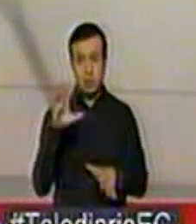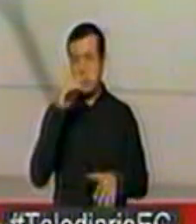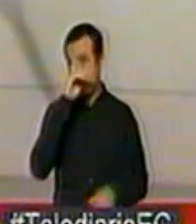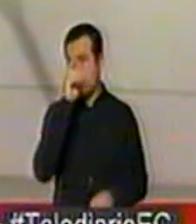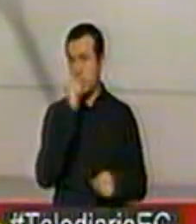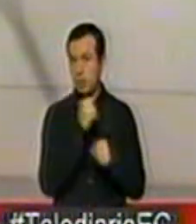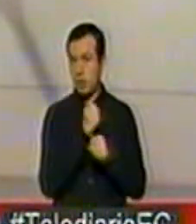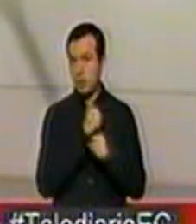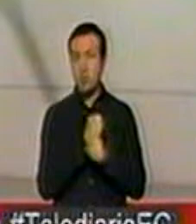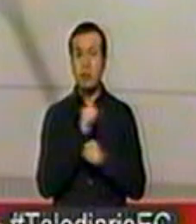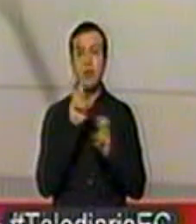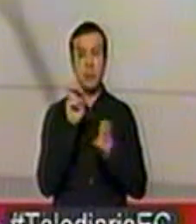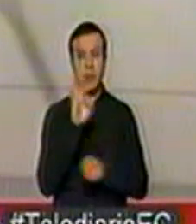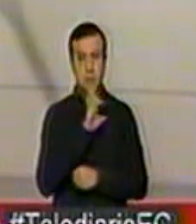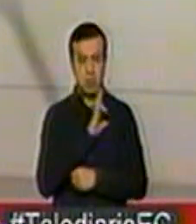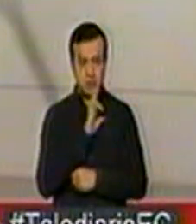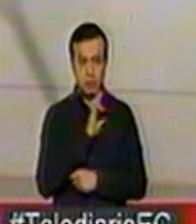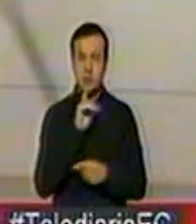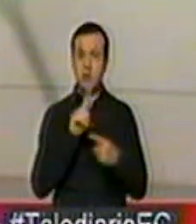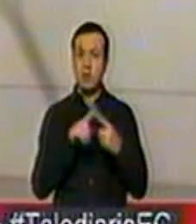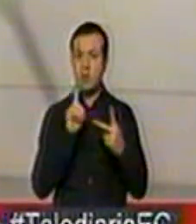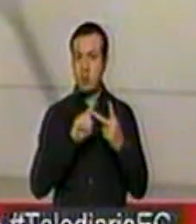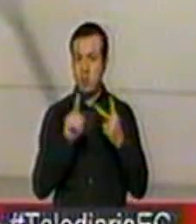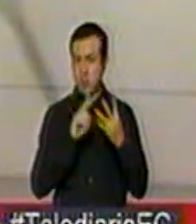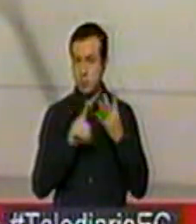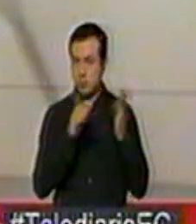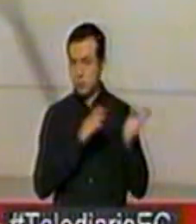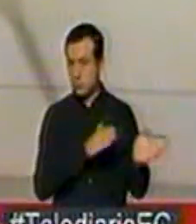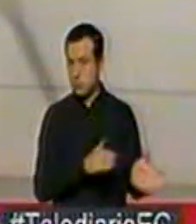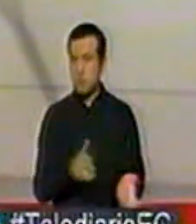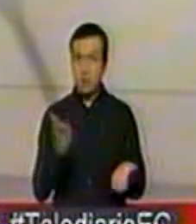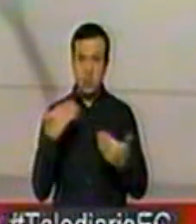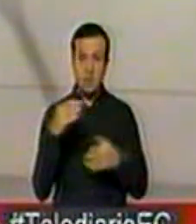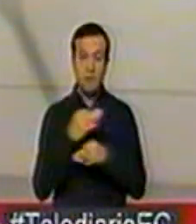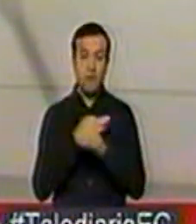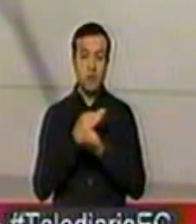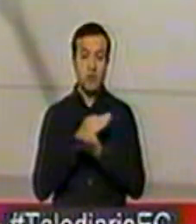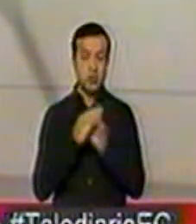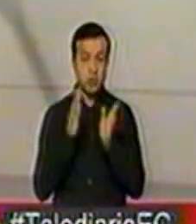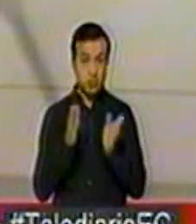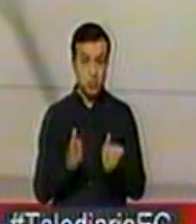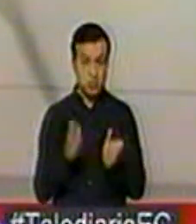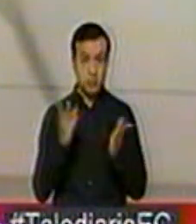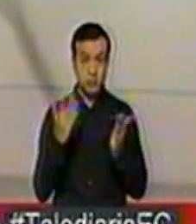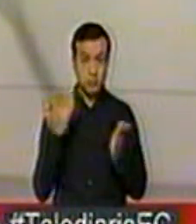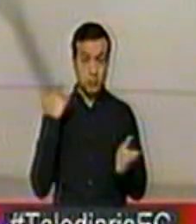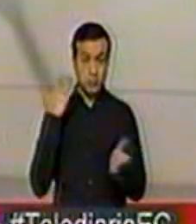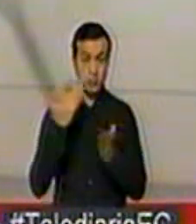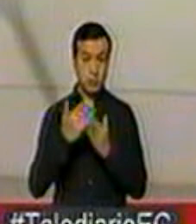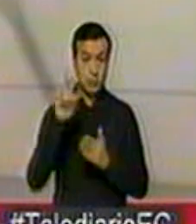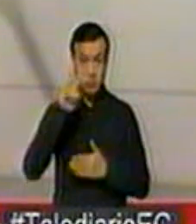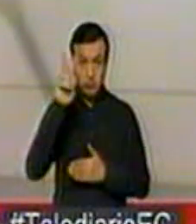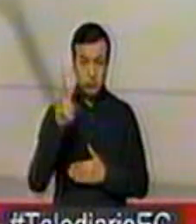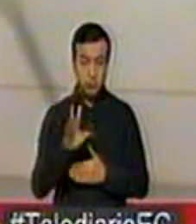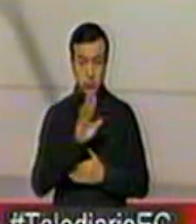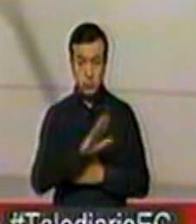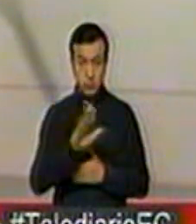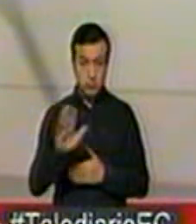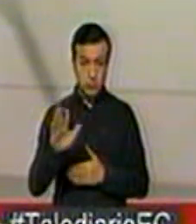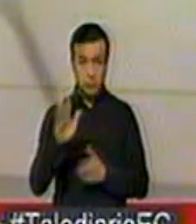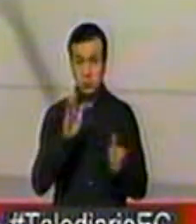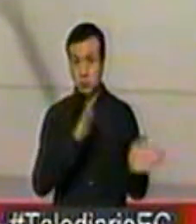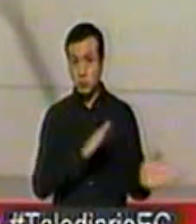nivel técnico, a nivel consular, estamos trabajando con funcionarios del régimen de Venezuela para